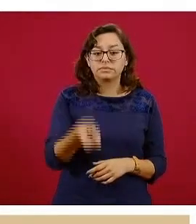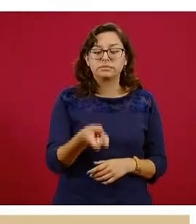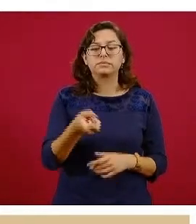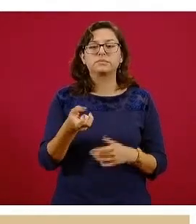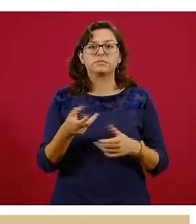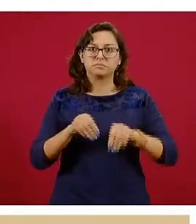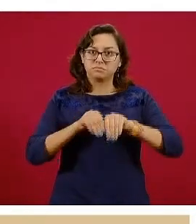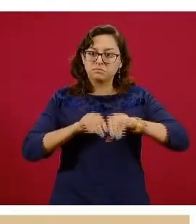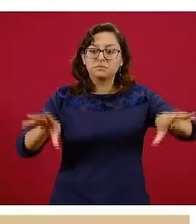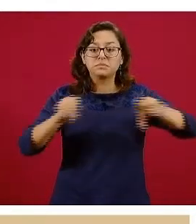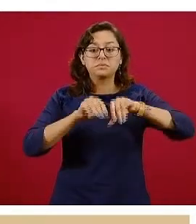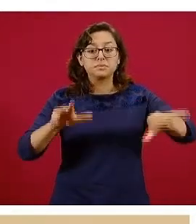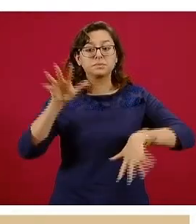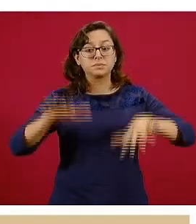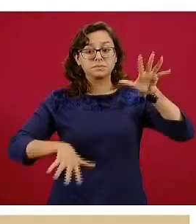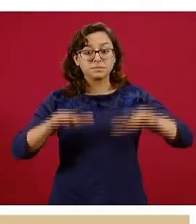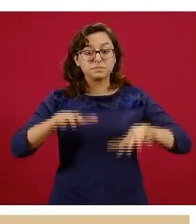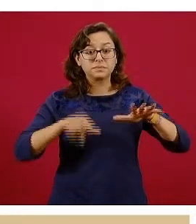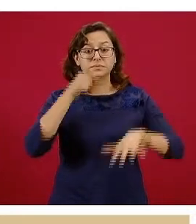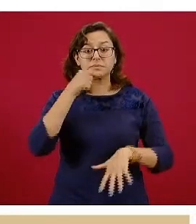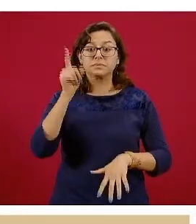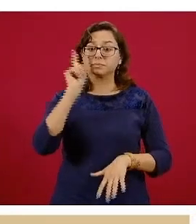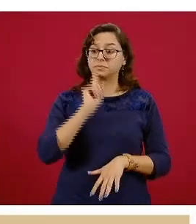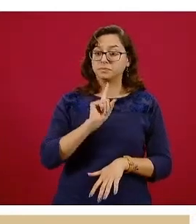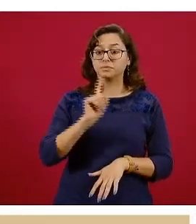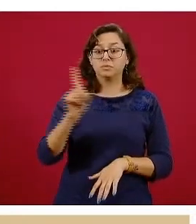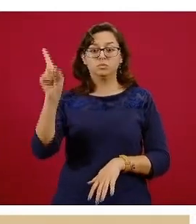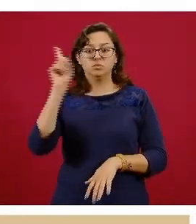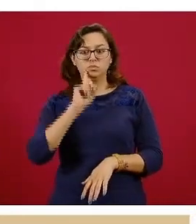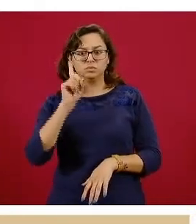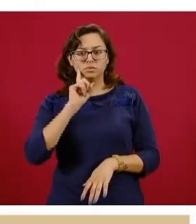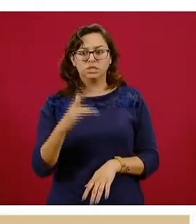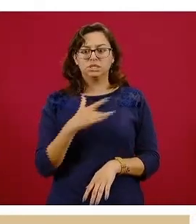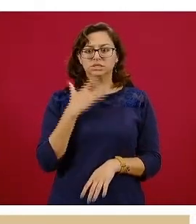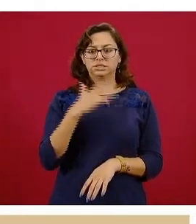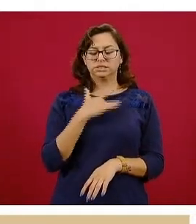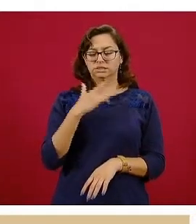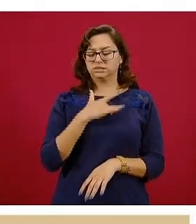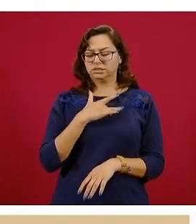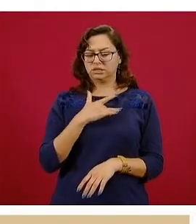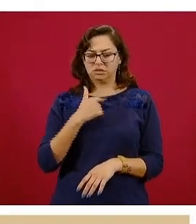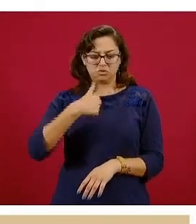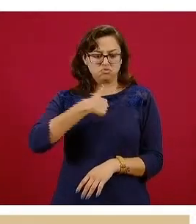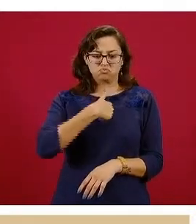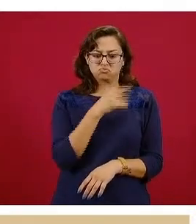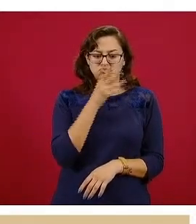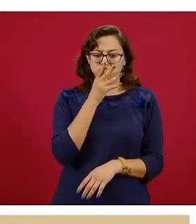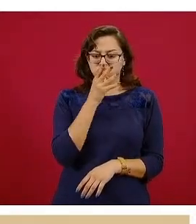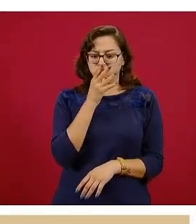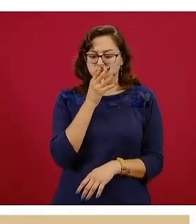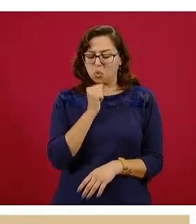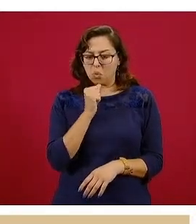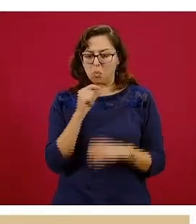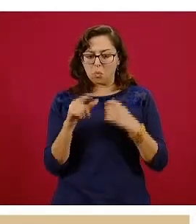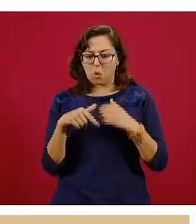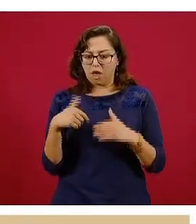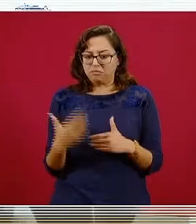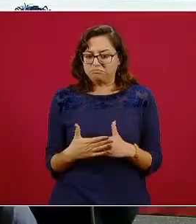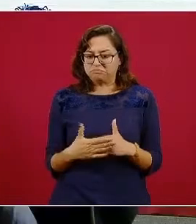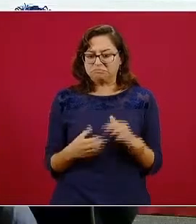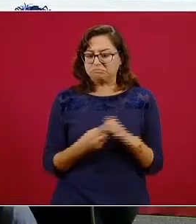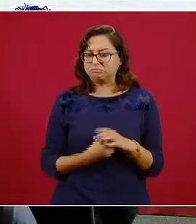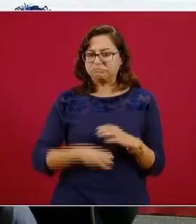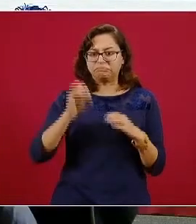A veces las niñas, las mujeres desconocen que el personal de salud en los servicios de salud pública no